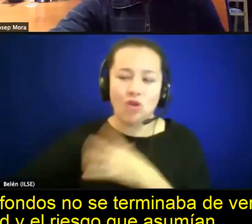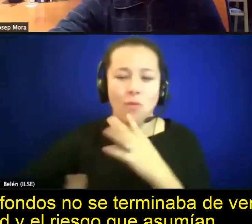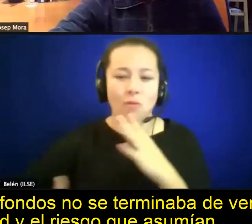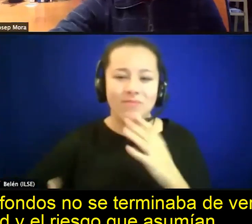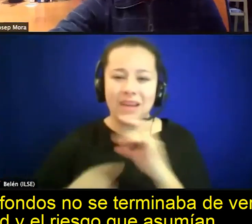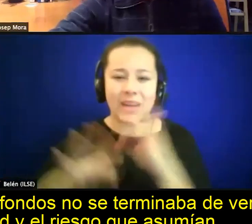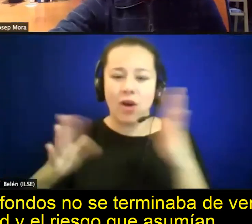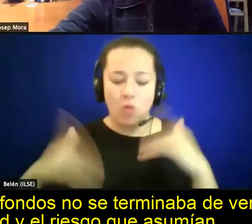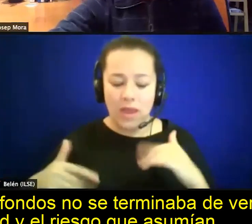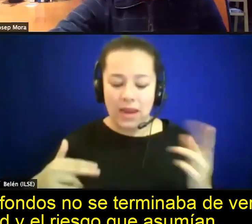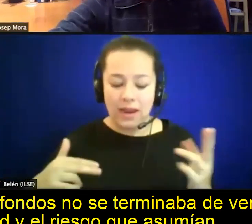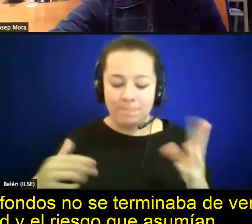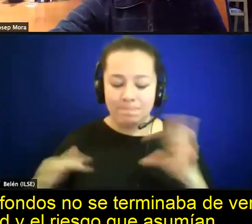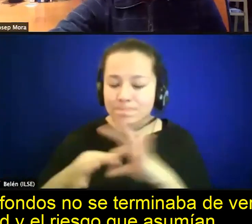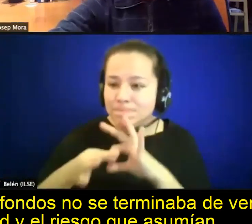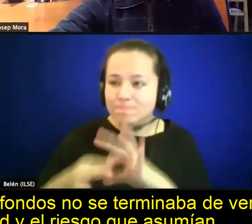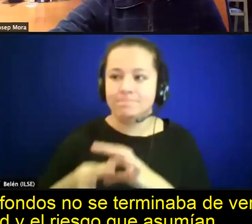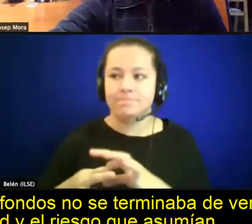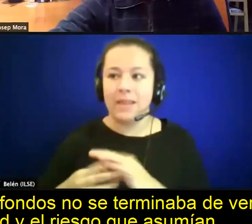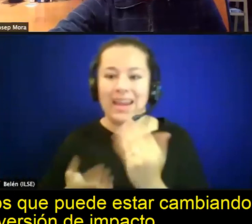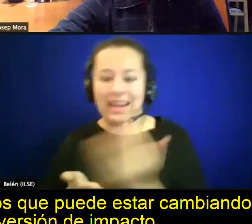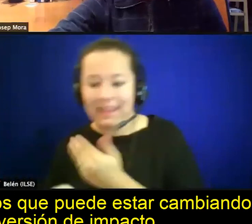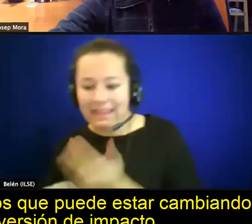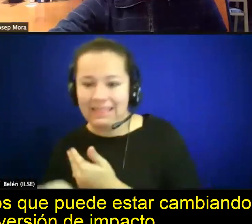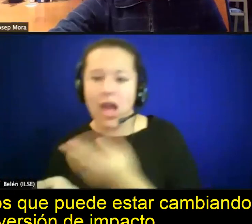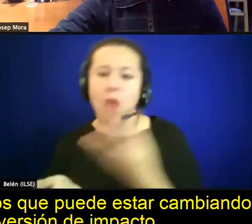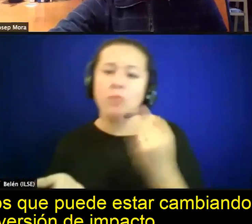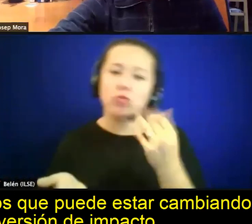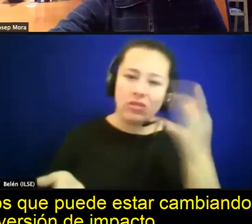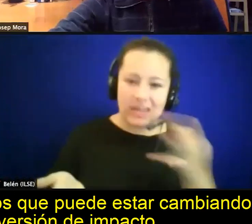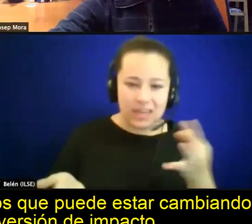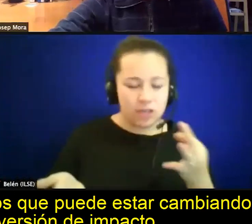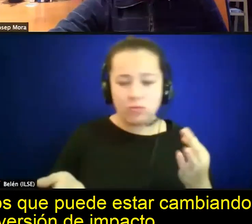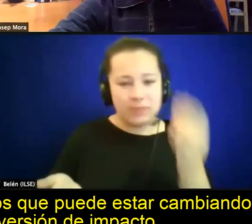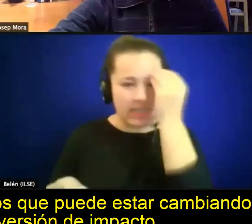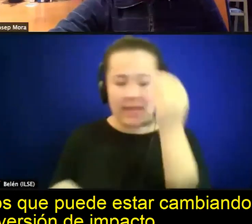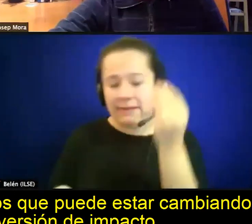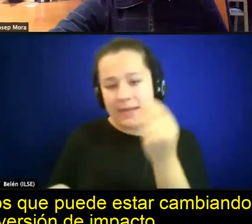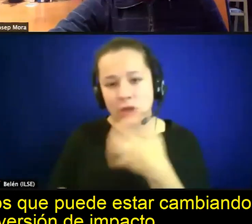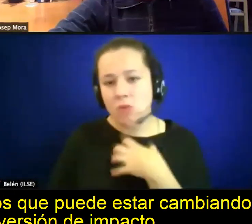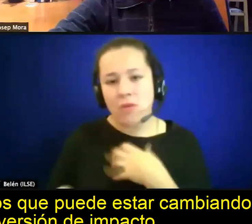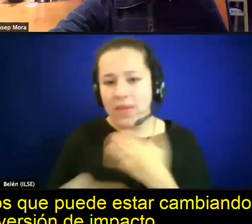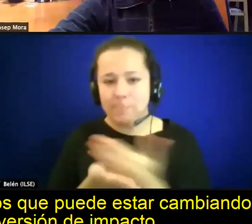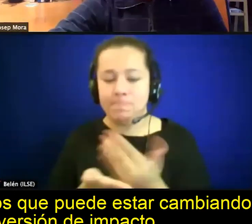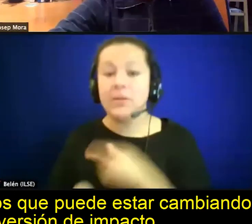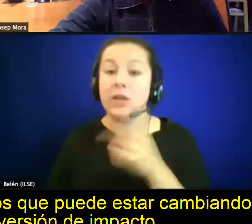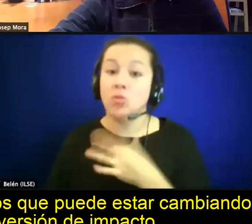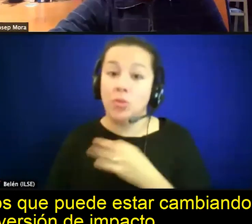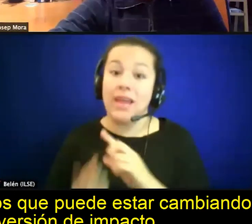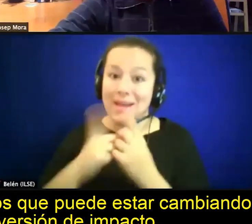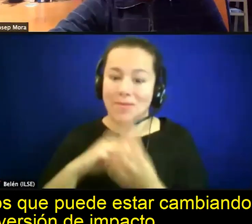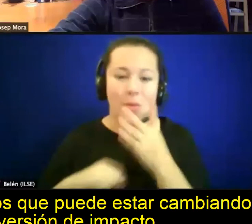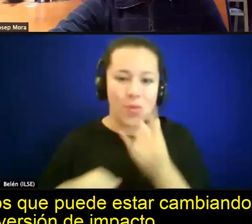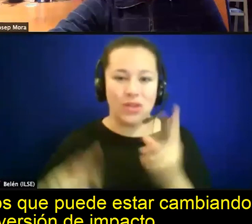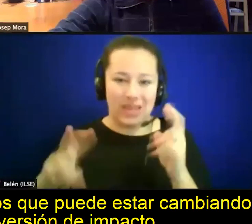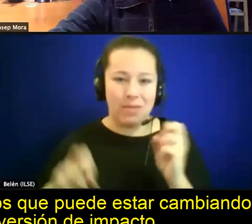y el riesgo que asumían. Es una tendencia que pensamos que puede estar cambiando con el auge de la inversión de